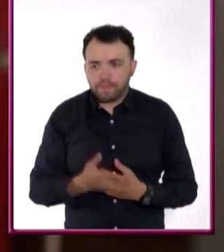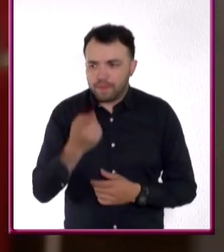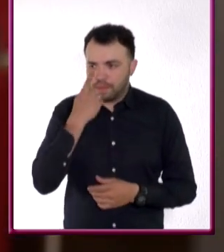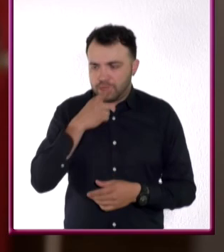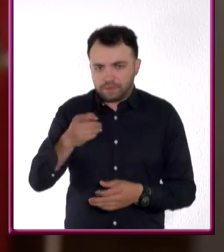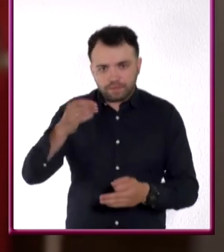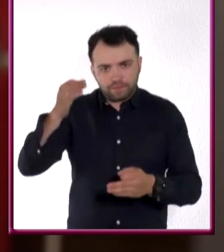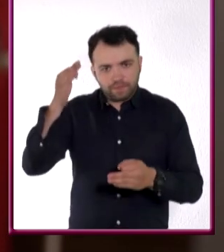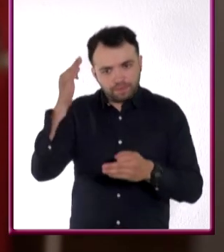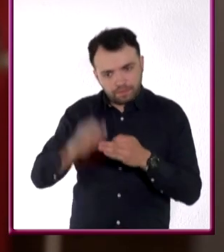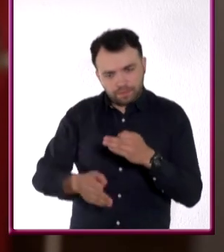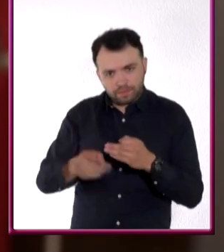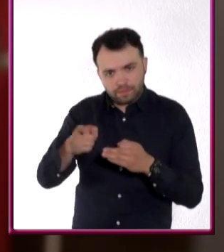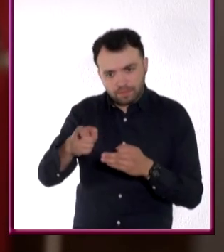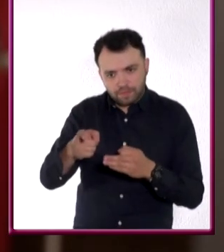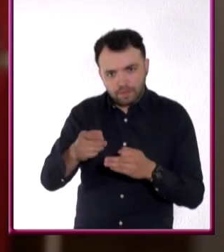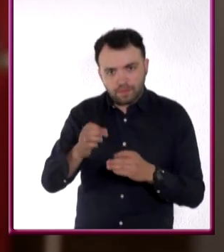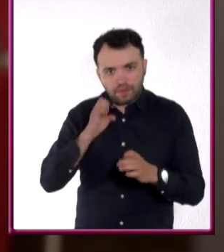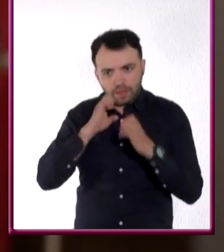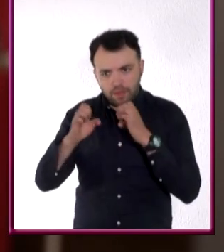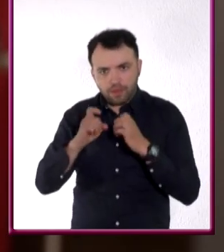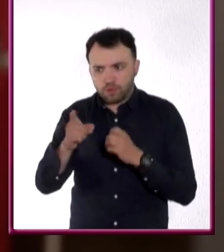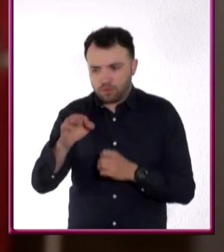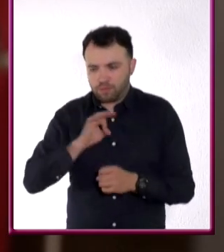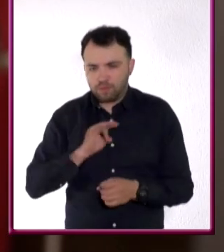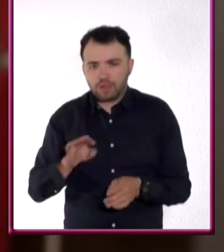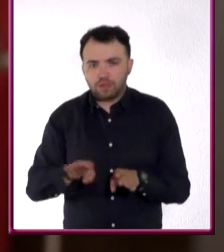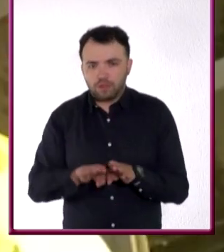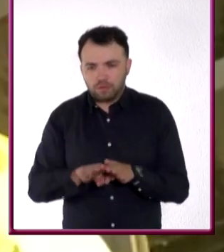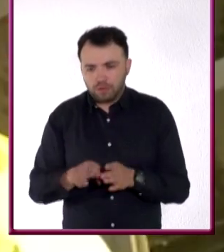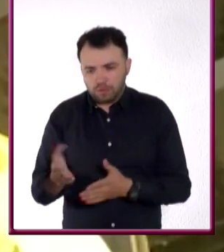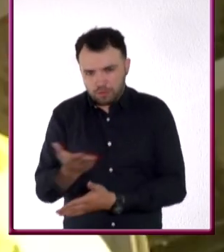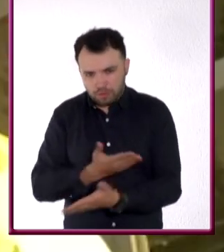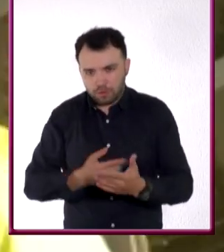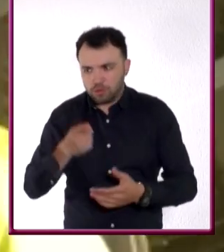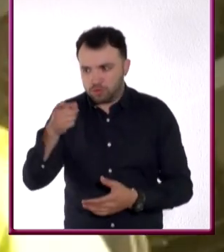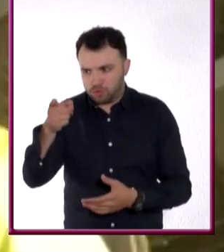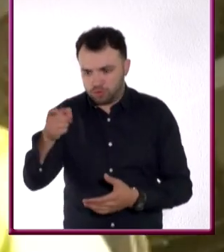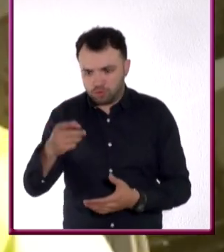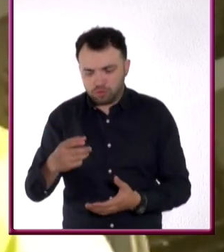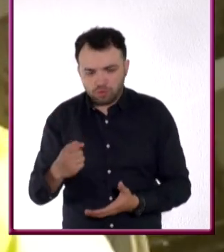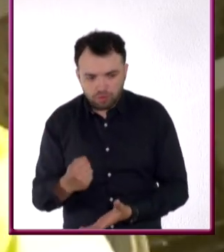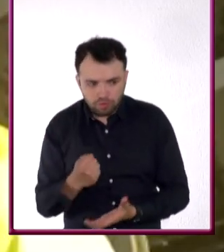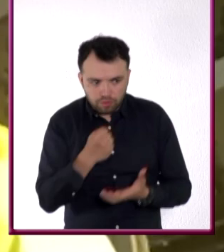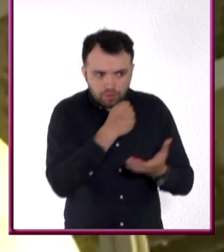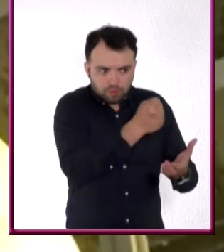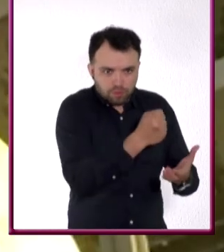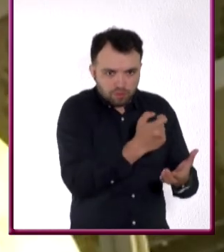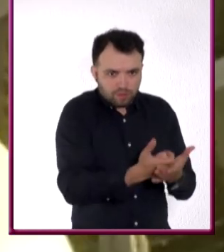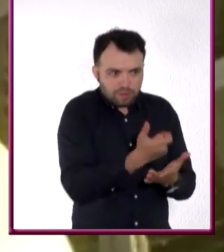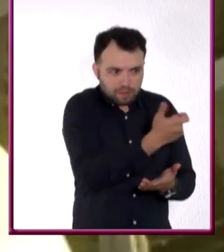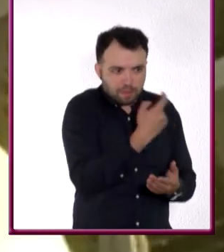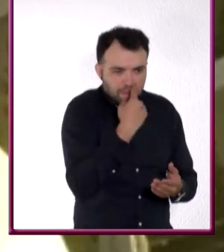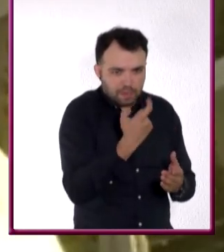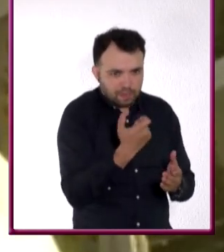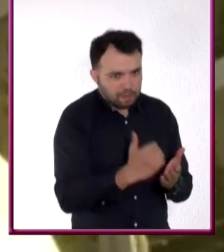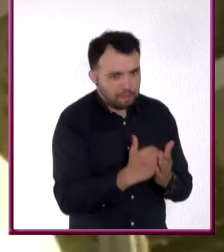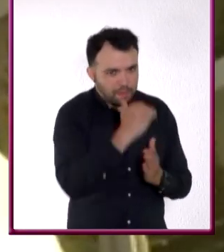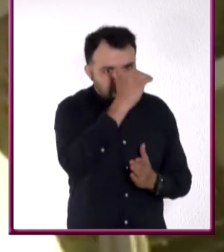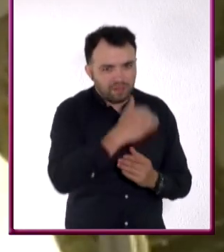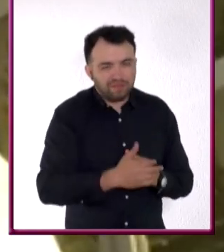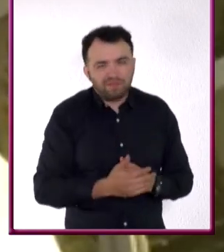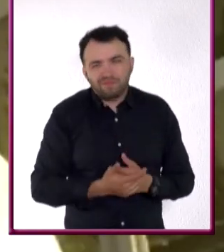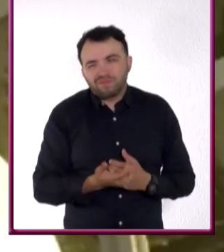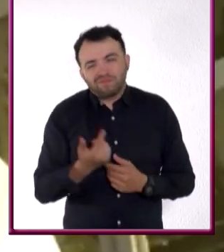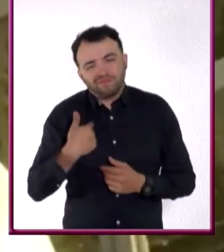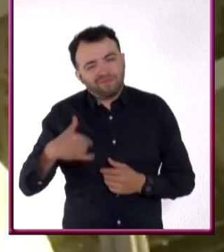esta entrevista, ¿nos puedes compartir si tú invertirías en la bolsa y por qué? No, la verdad creo que es algo que no haría. Y que no tiene que ver con